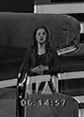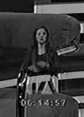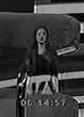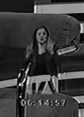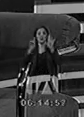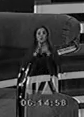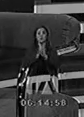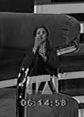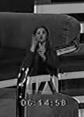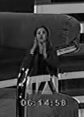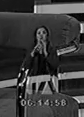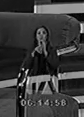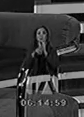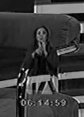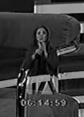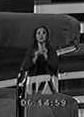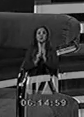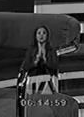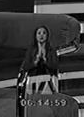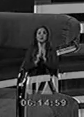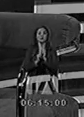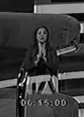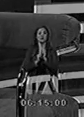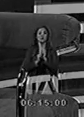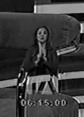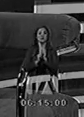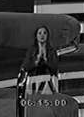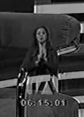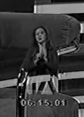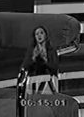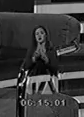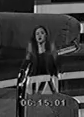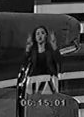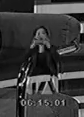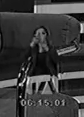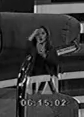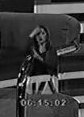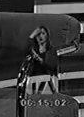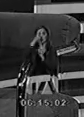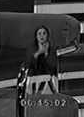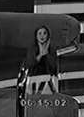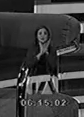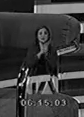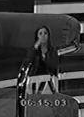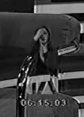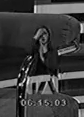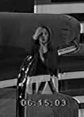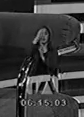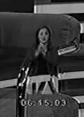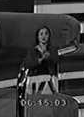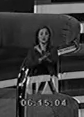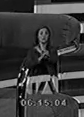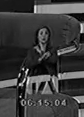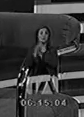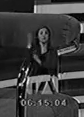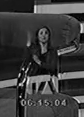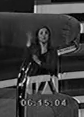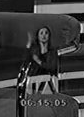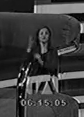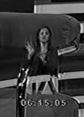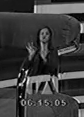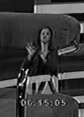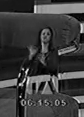6 de la mañana con 14 minutos. UNICEF y el Ministerio de Educación lanzaron la campaña denominada Superprofes. Este proyecto